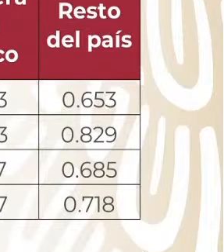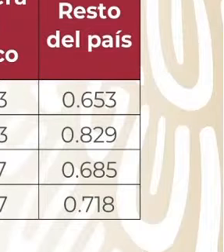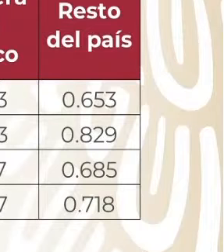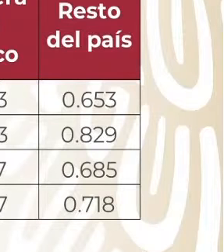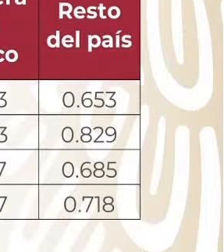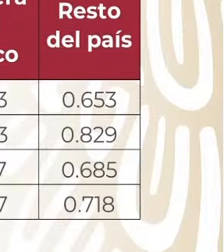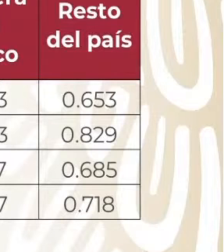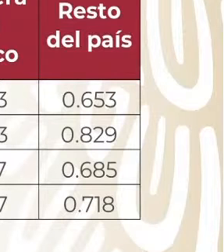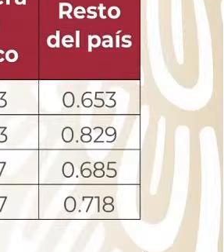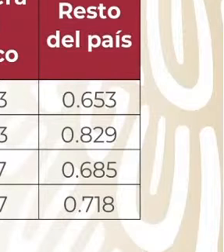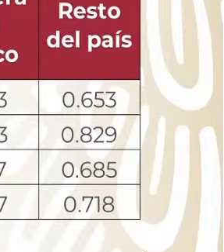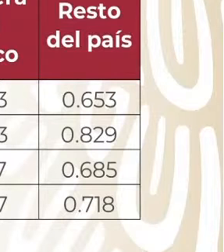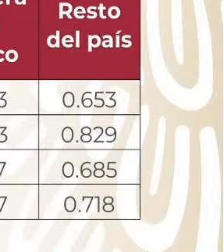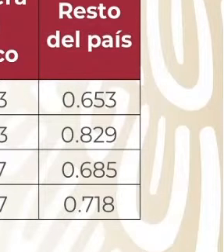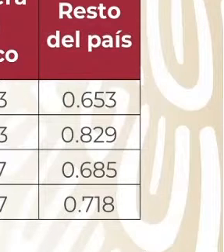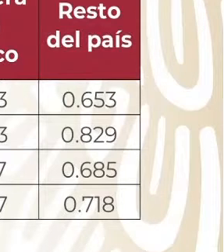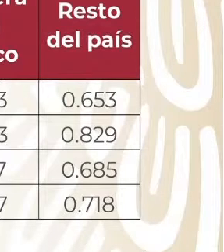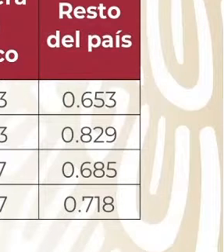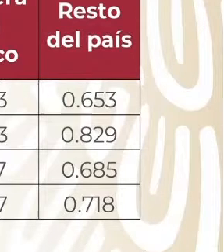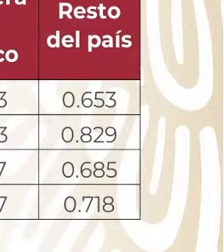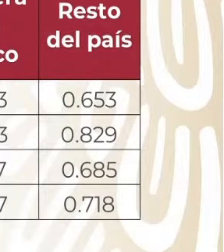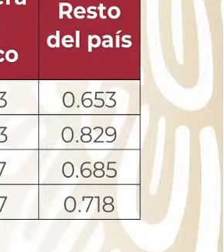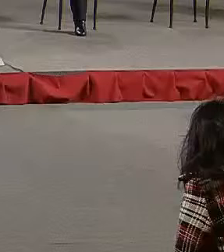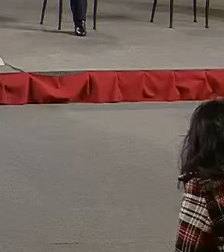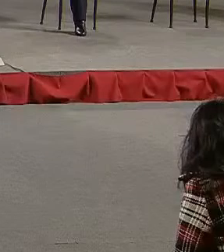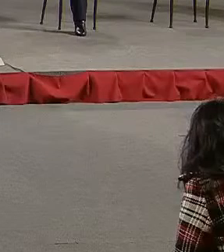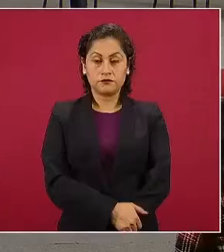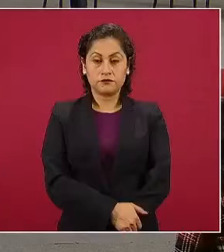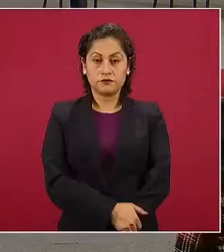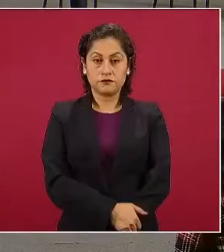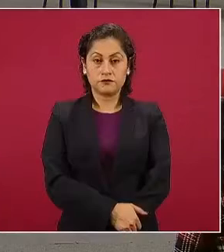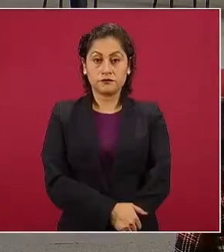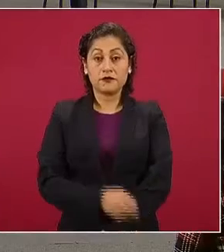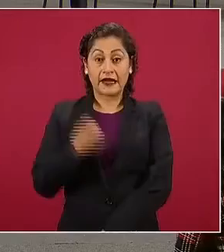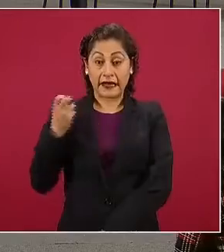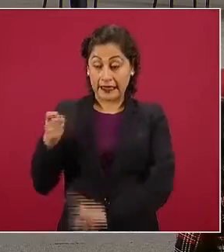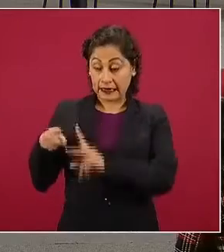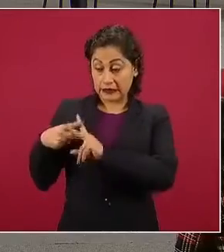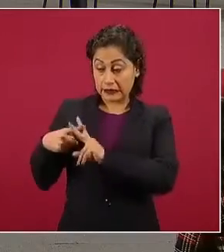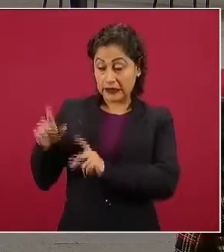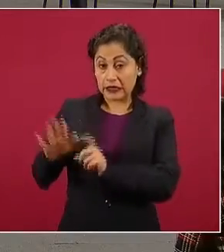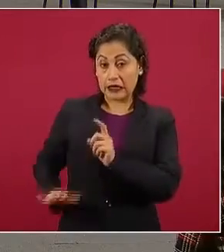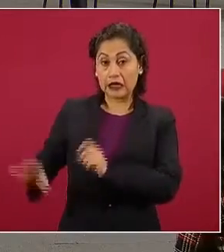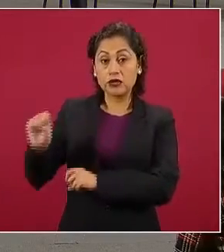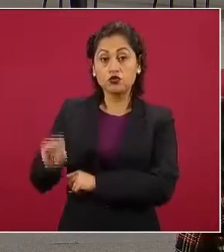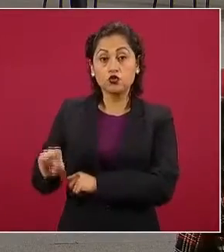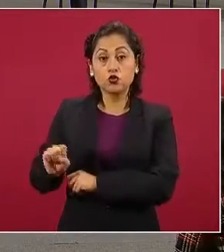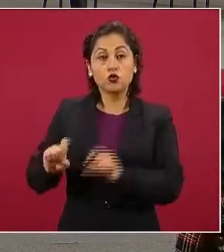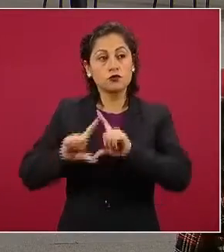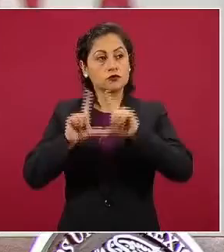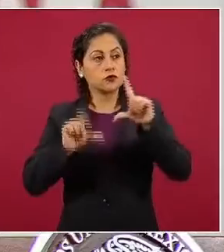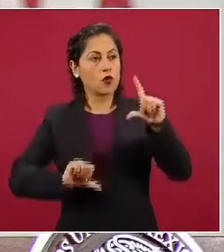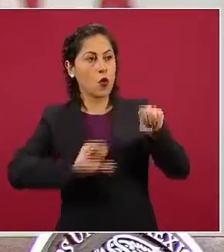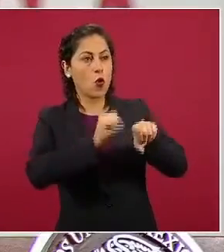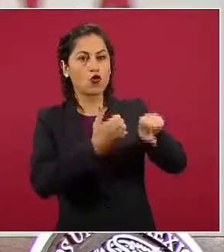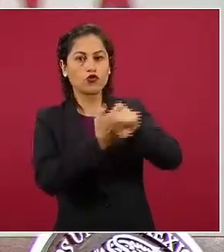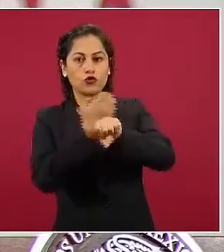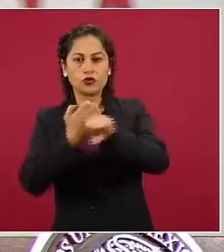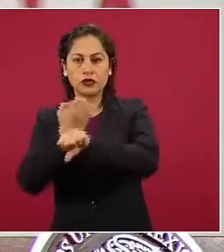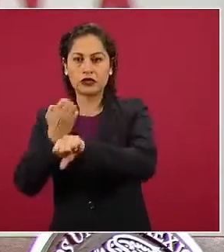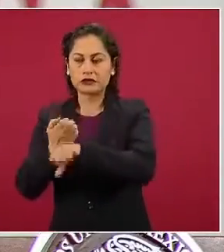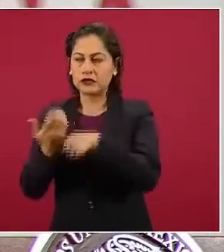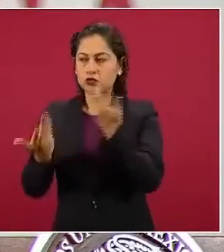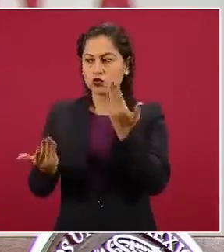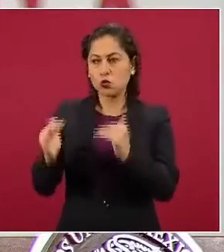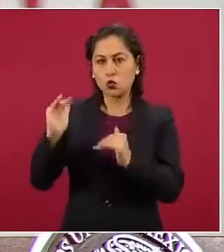32,473 pesos, es decir, en el resto del país el ciudadano promedio gana un 50% más que en la frontera sur. Así es que